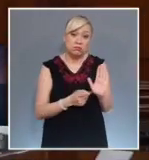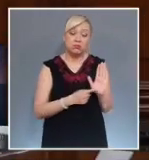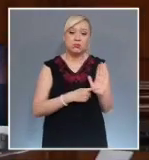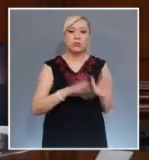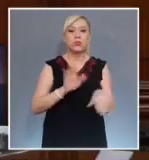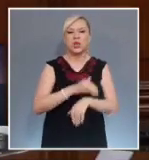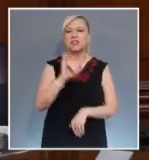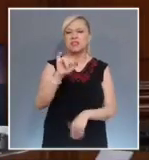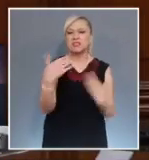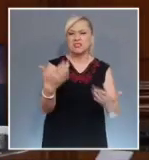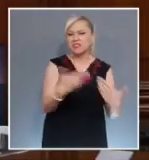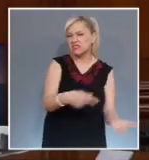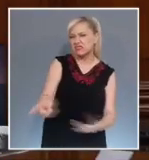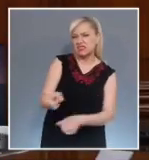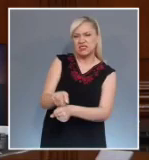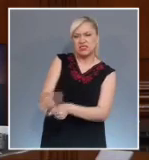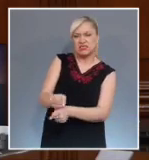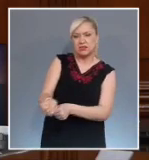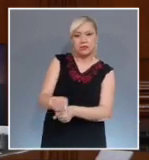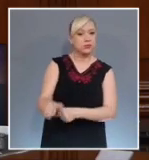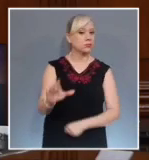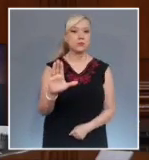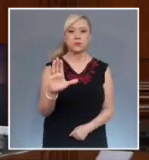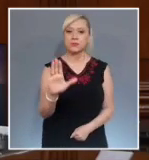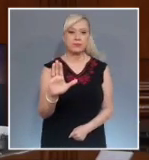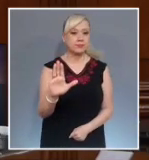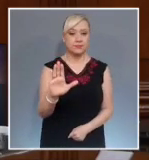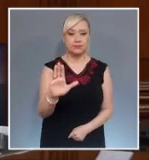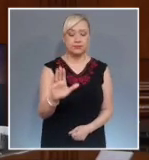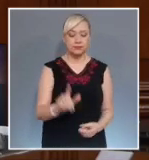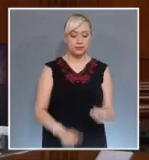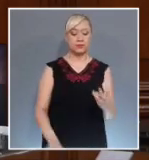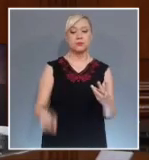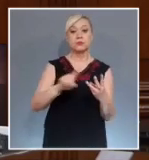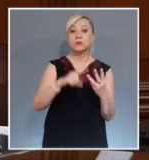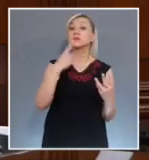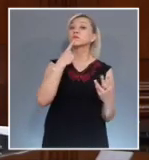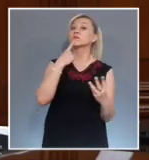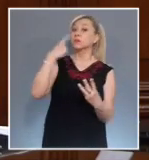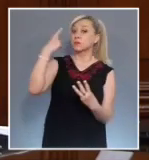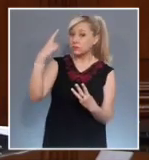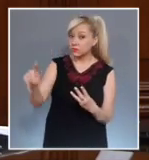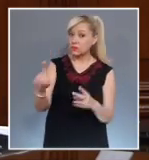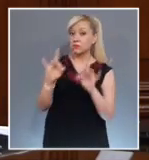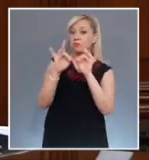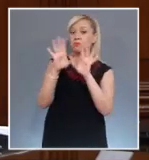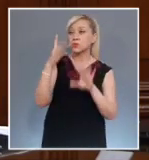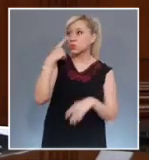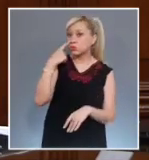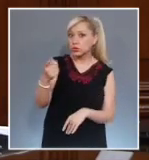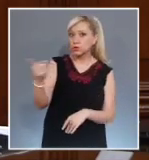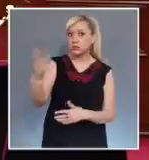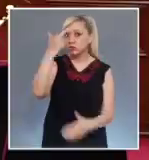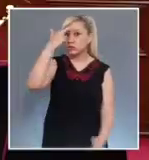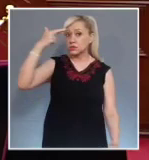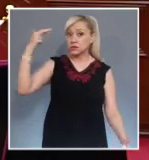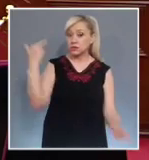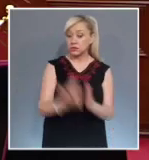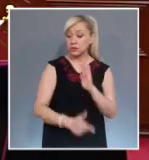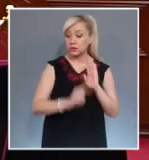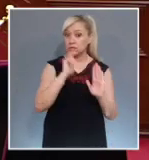y En tercer lugar otro deber más de denunciar la comisión de los actos ilegales que testifique